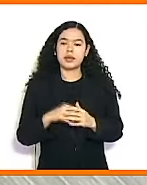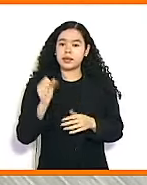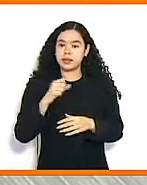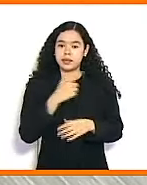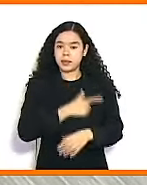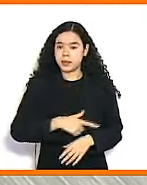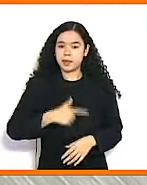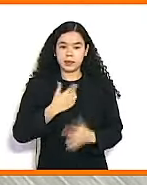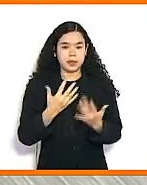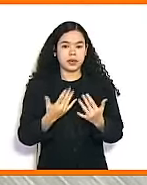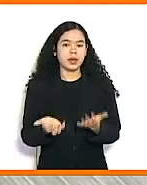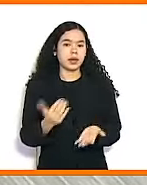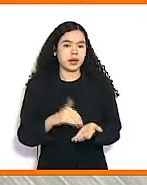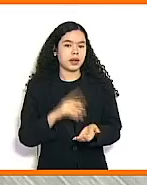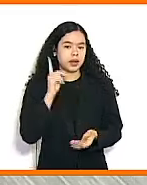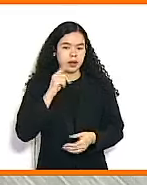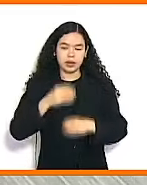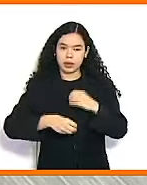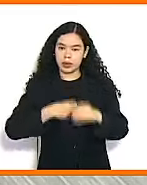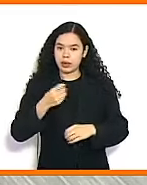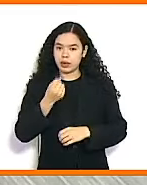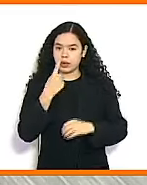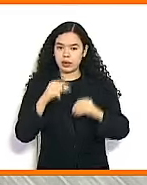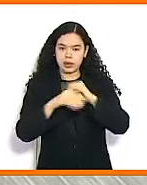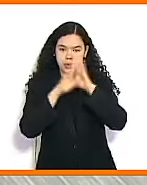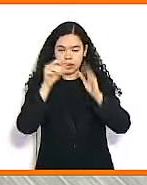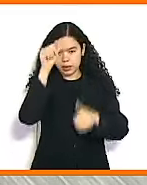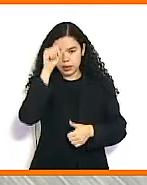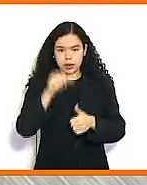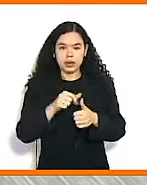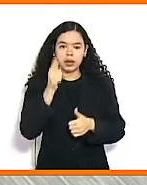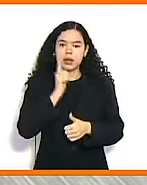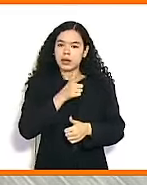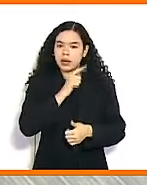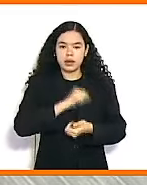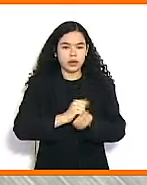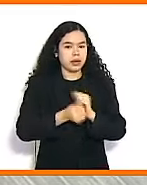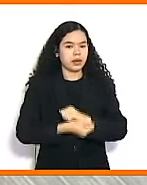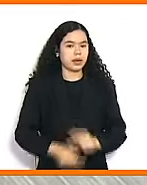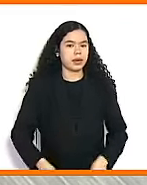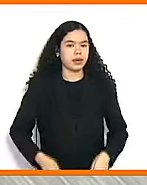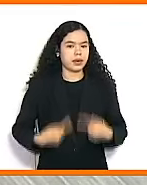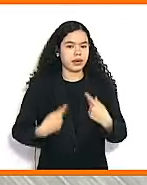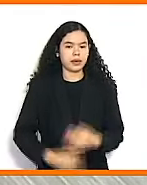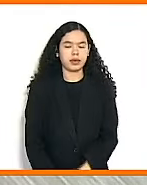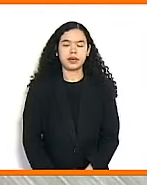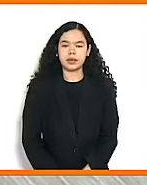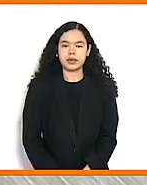esperamos en nuestro sorteo de las 11 de la mañana. Loto, te cambia la vida.